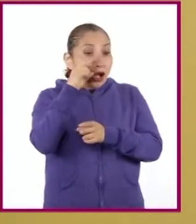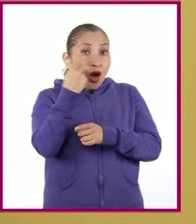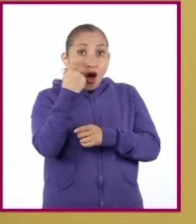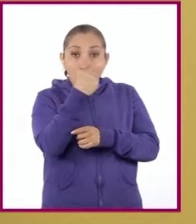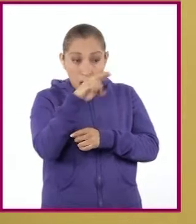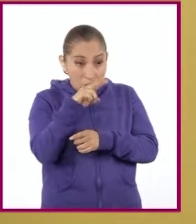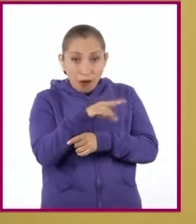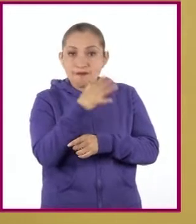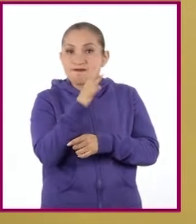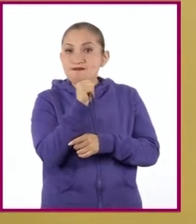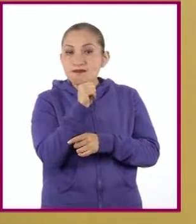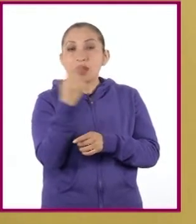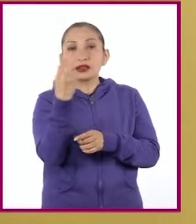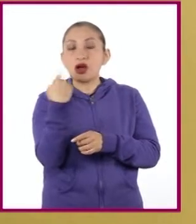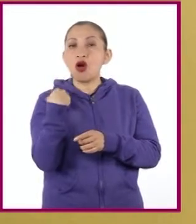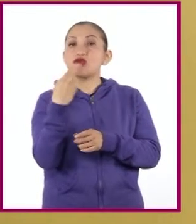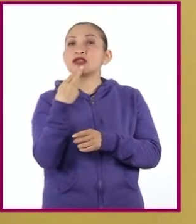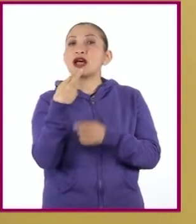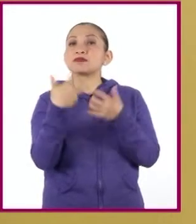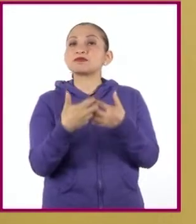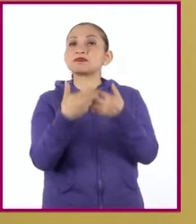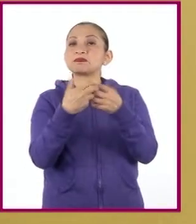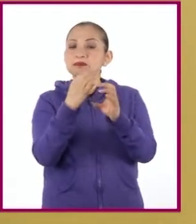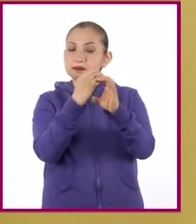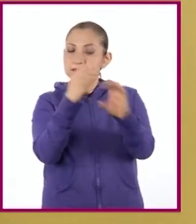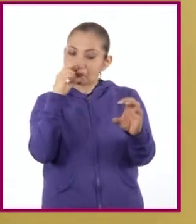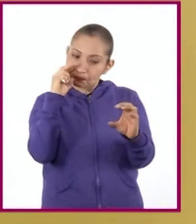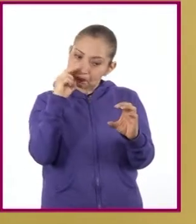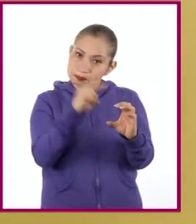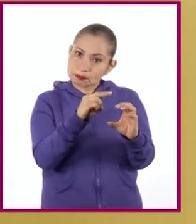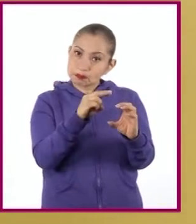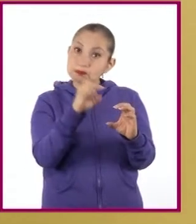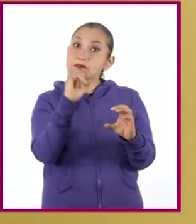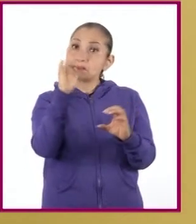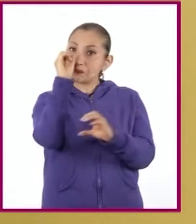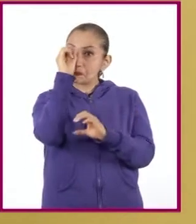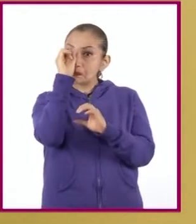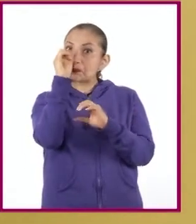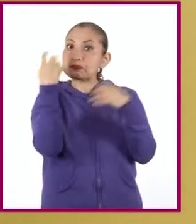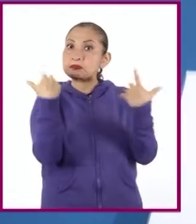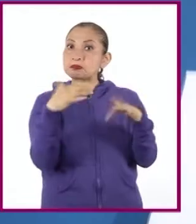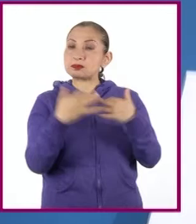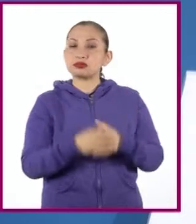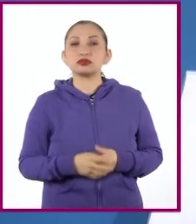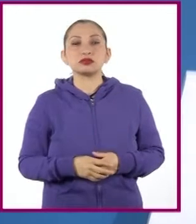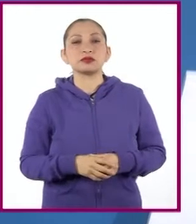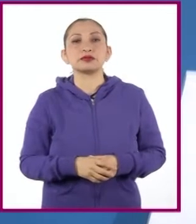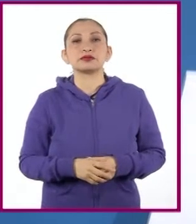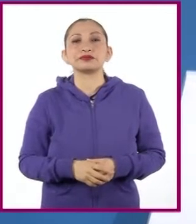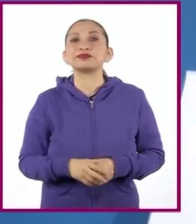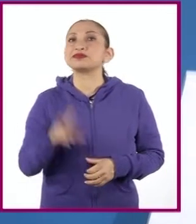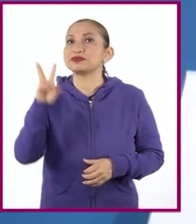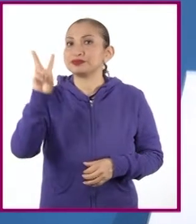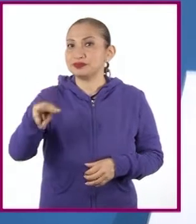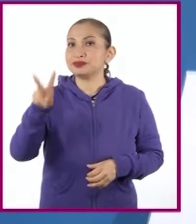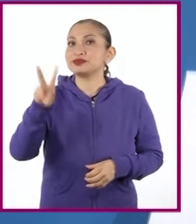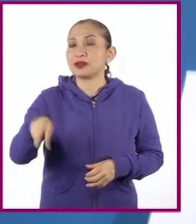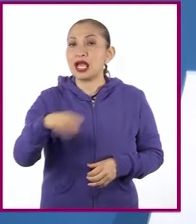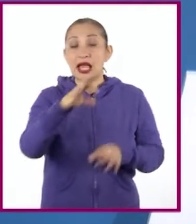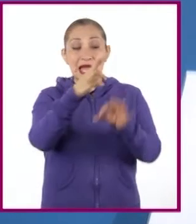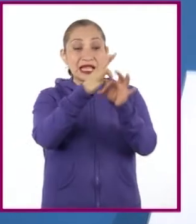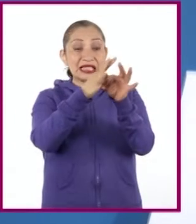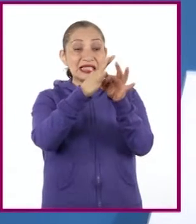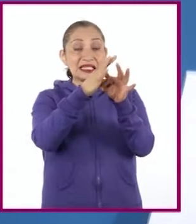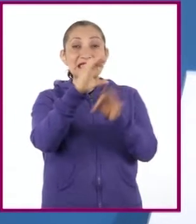las podemos ver. Tenemos que utilizar un microscopio. Y sí que son pequeñas. Así es, las células